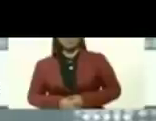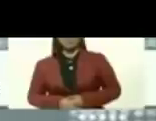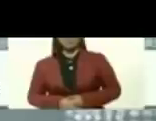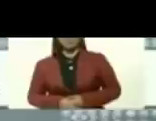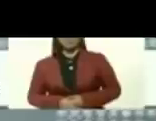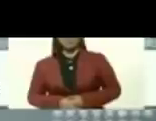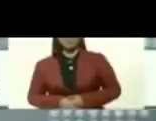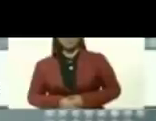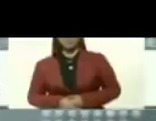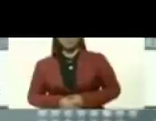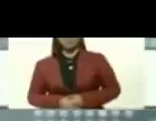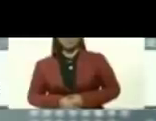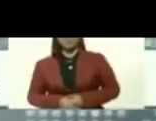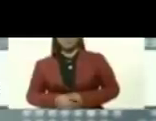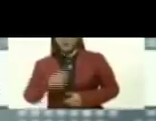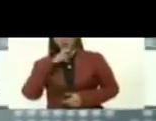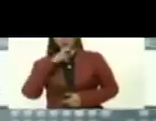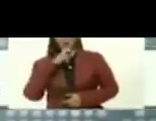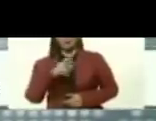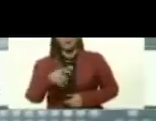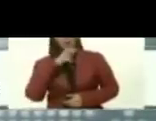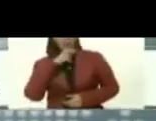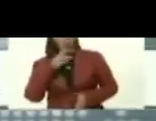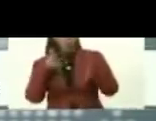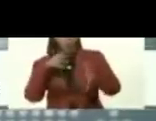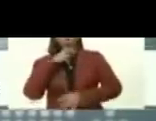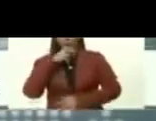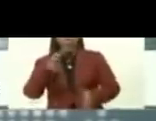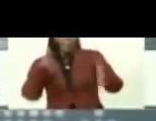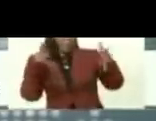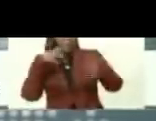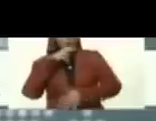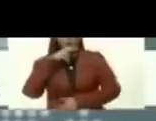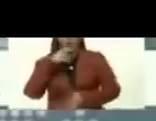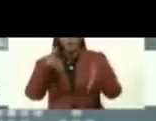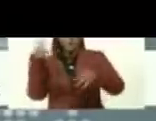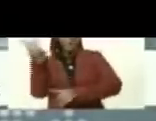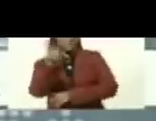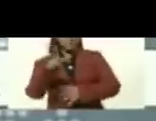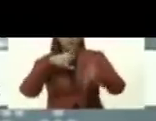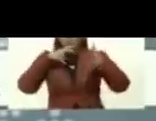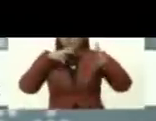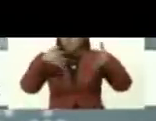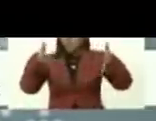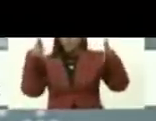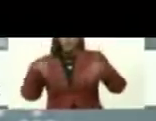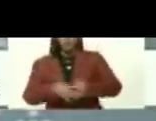¿Cómo es? ¡Oro! ¡Oro! ¡Oro, oro, oro! ¡Venezuela, oro!